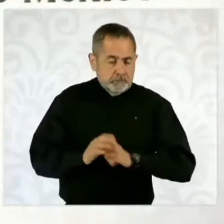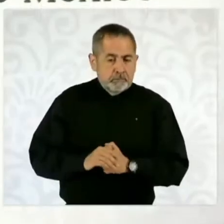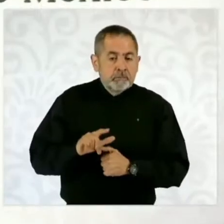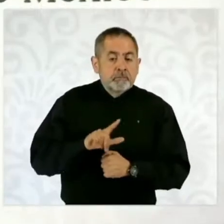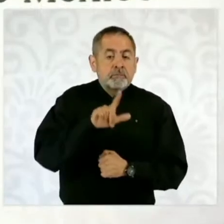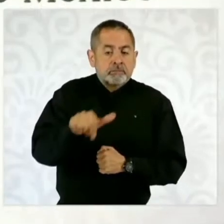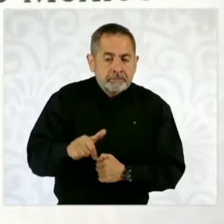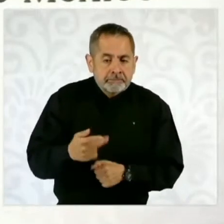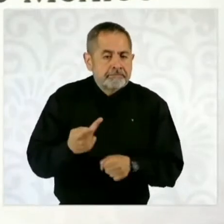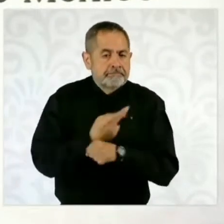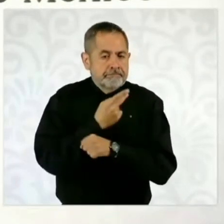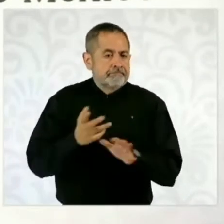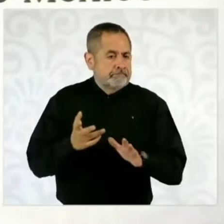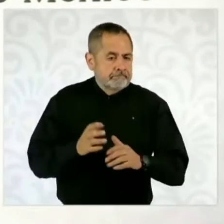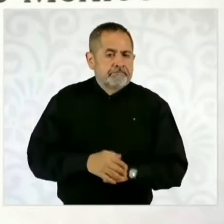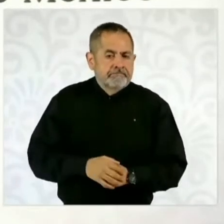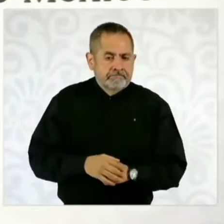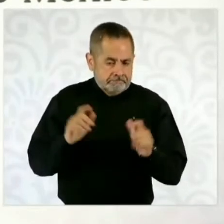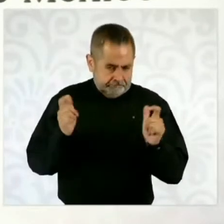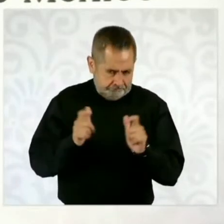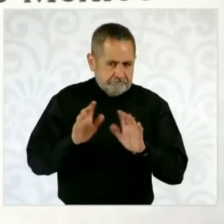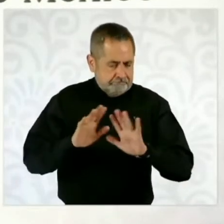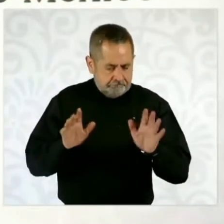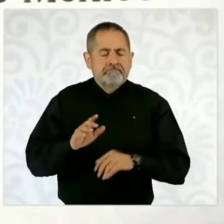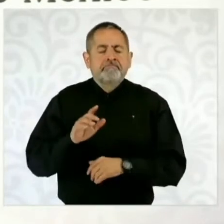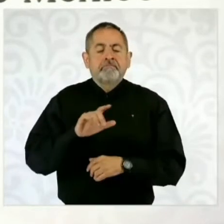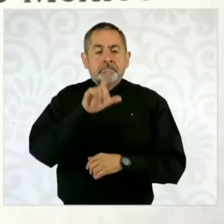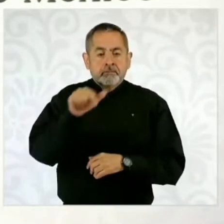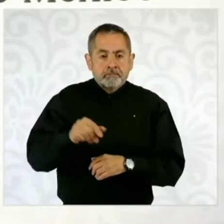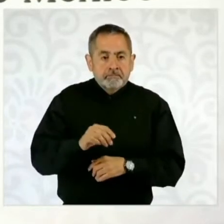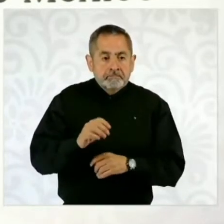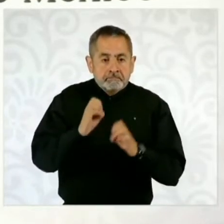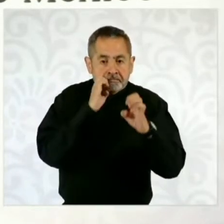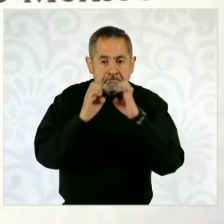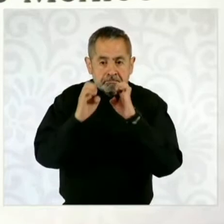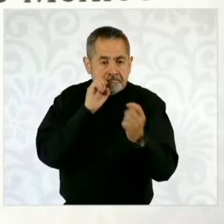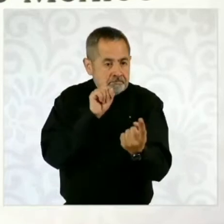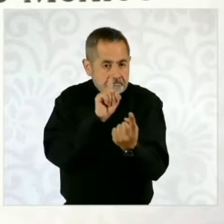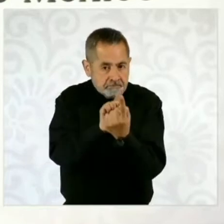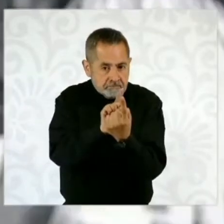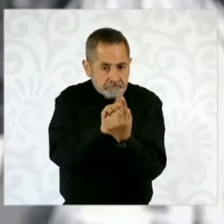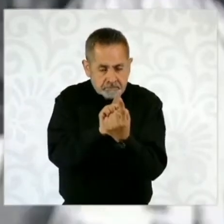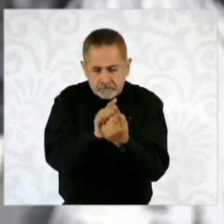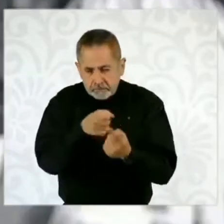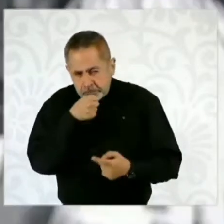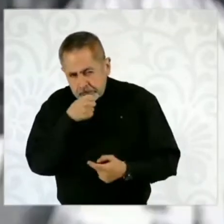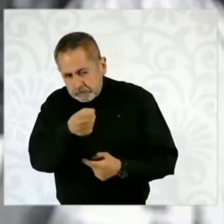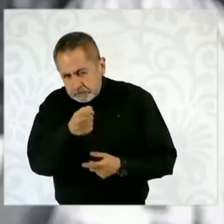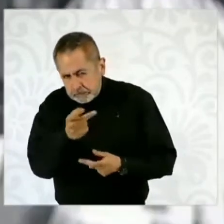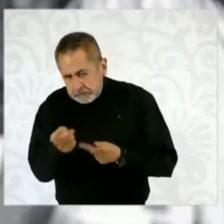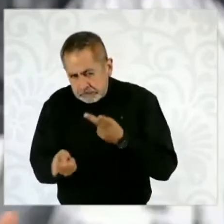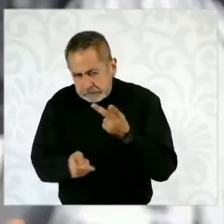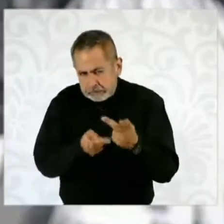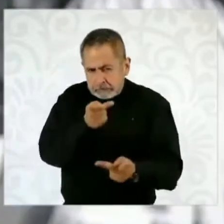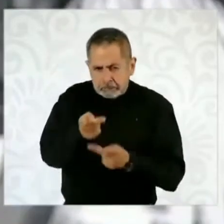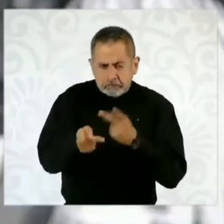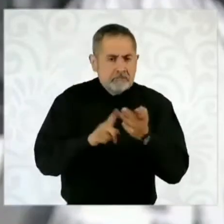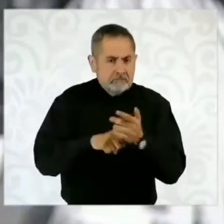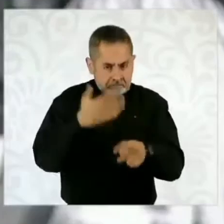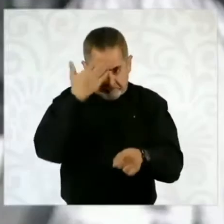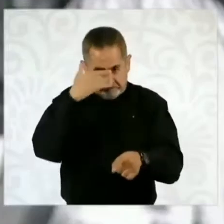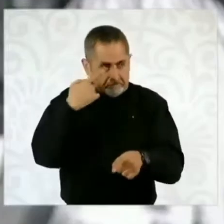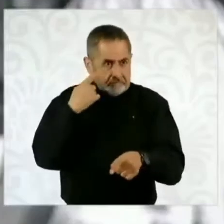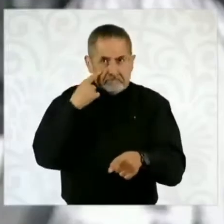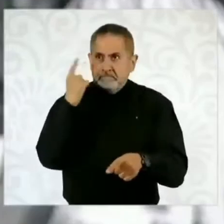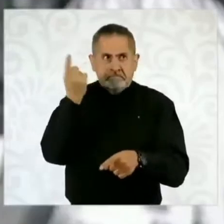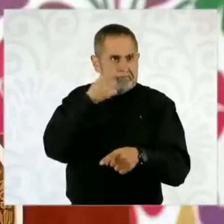ahí, ¿qué ocurre? Hay entrevistas, que si ustedes se fijan, pues han estado entrevistas